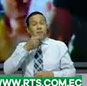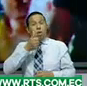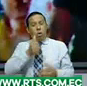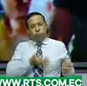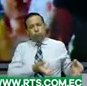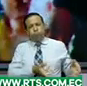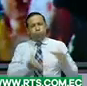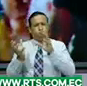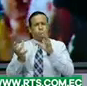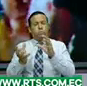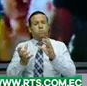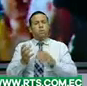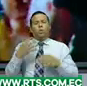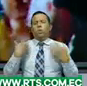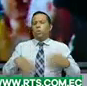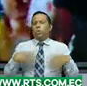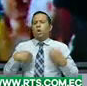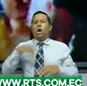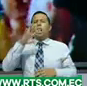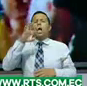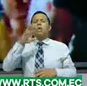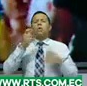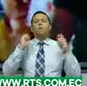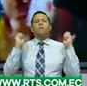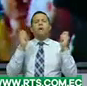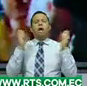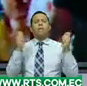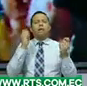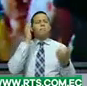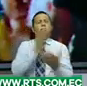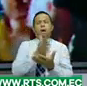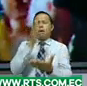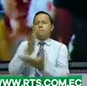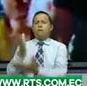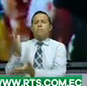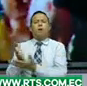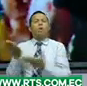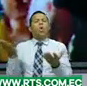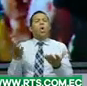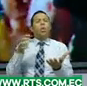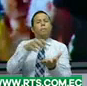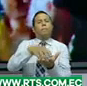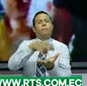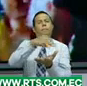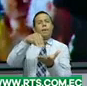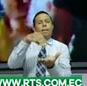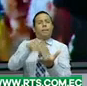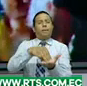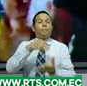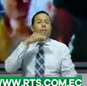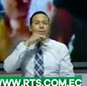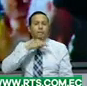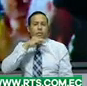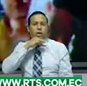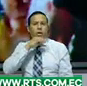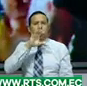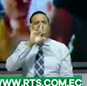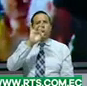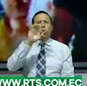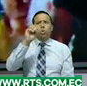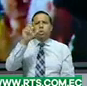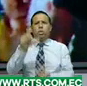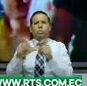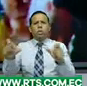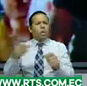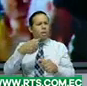fiestas clandestinas fueron suspendidas en Manta, provincia de Manabí. En total, más de 800 personas fueron dispersadas durante los operativos de